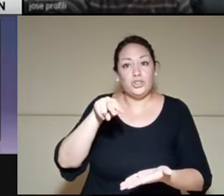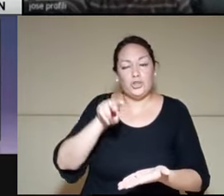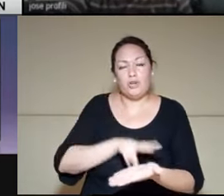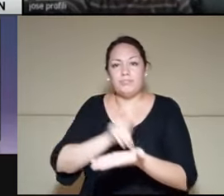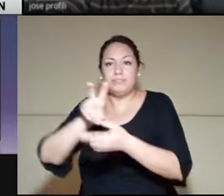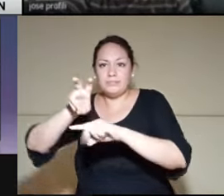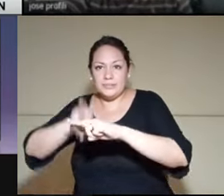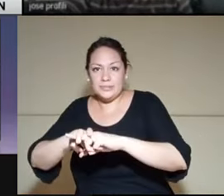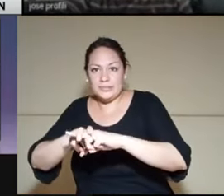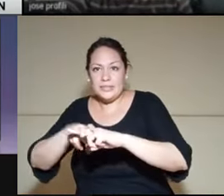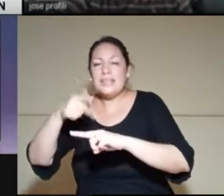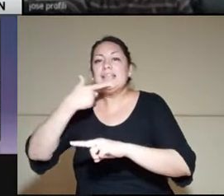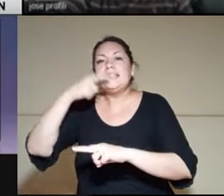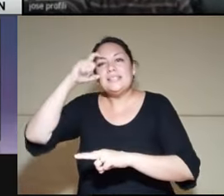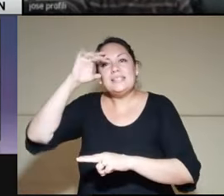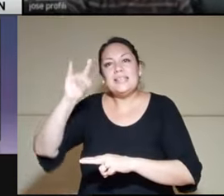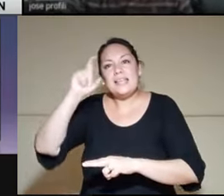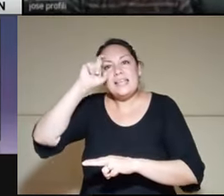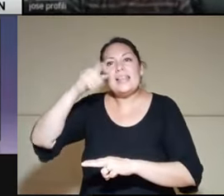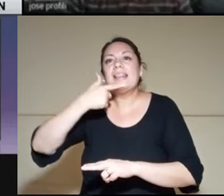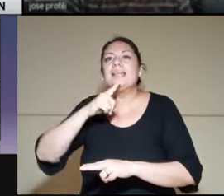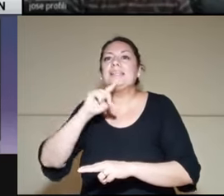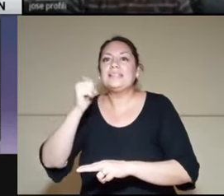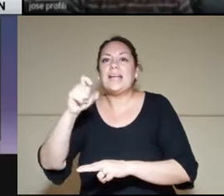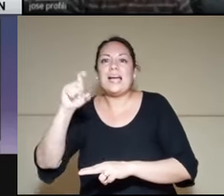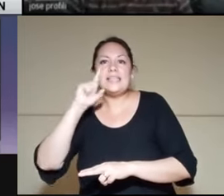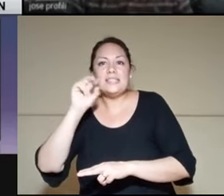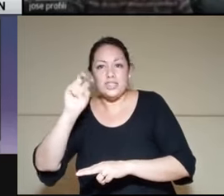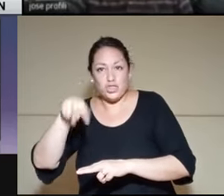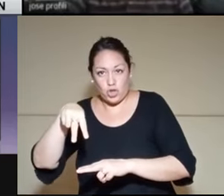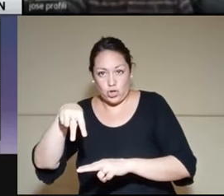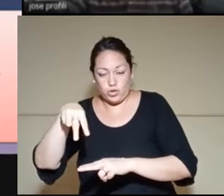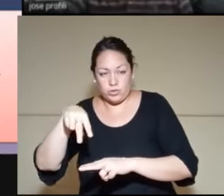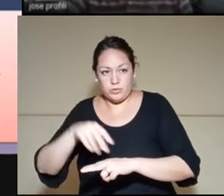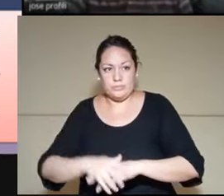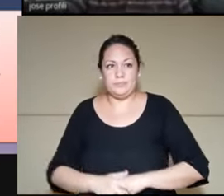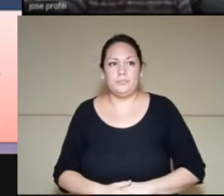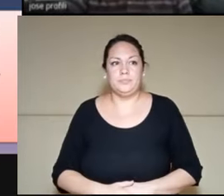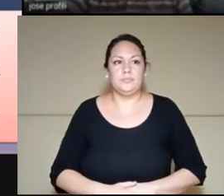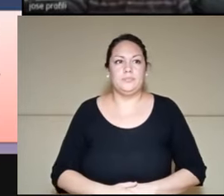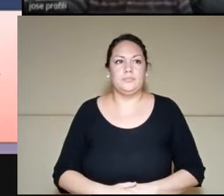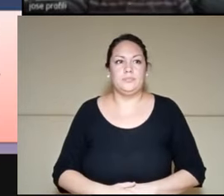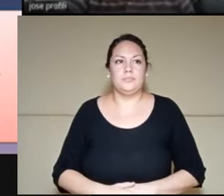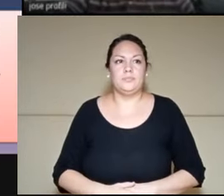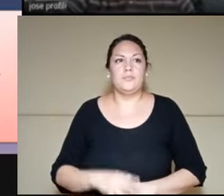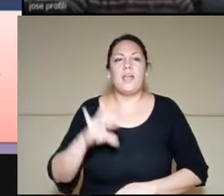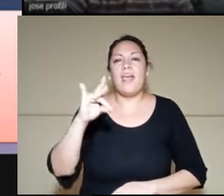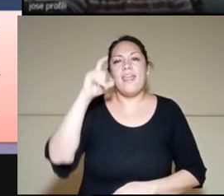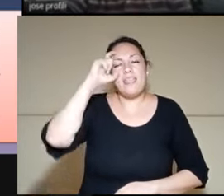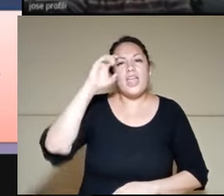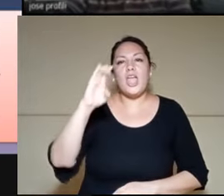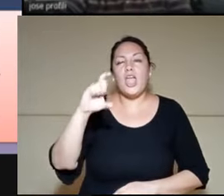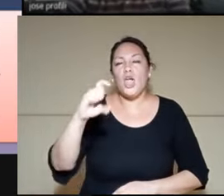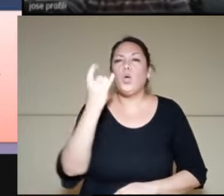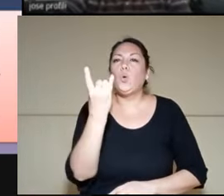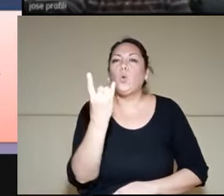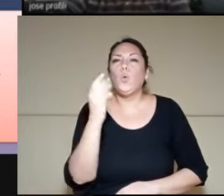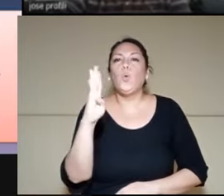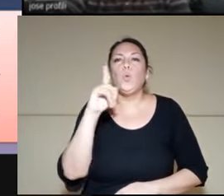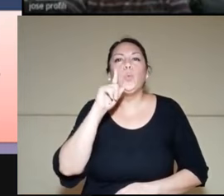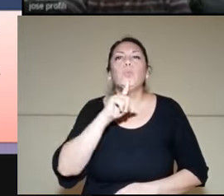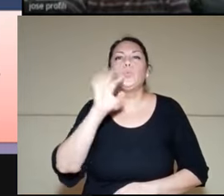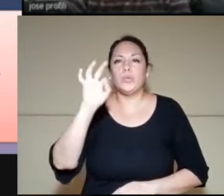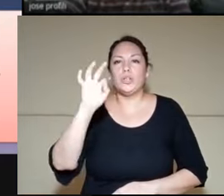Como esa, una postura en sedestación. Esa es otra postura. ¿Sí? Y los decúbito famosos. El